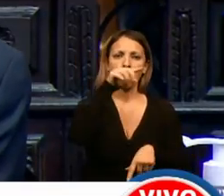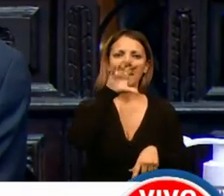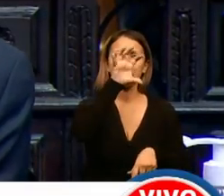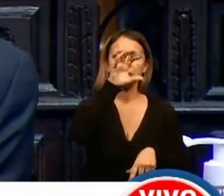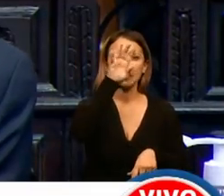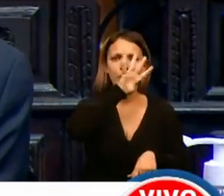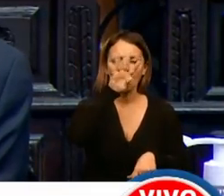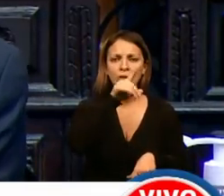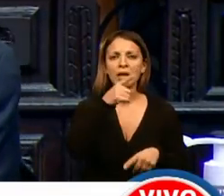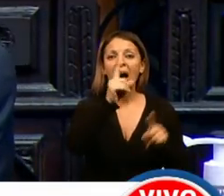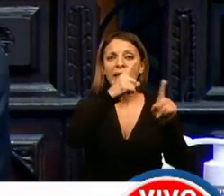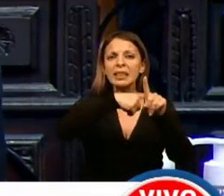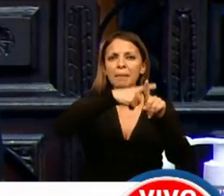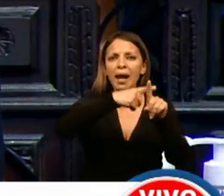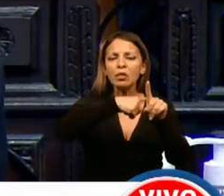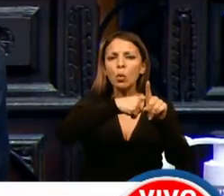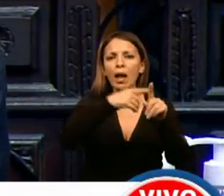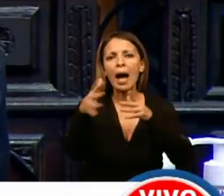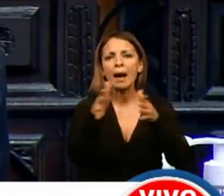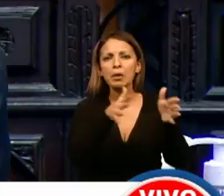donde las temperaturas medias